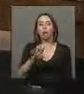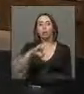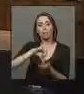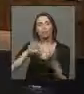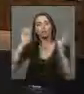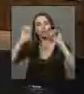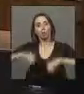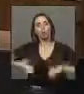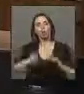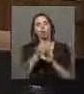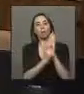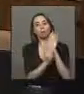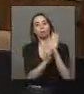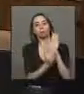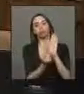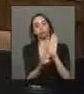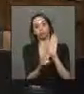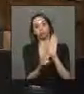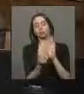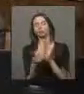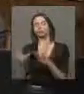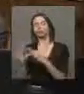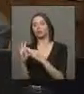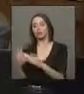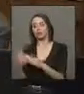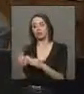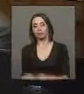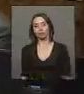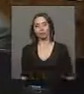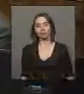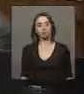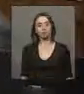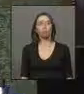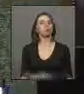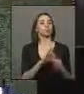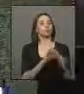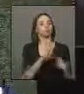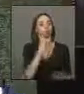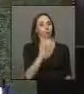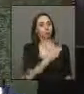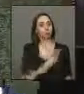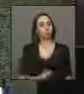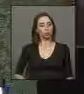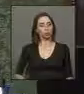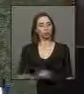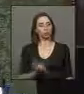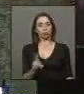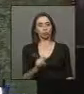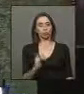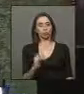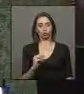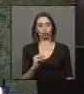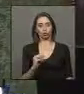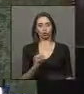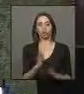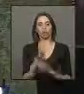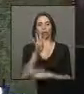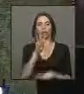presupuestaria. He dicho, señor Presidente, muchas gracias. Gracias, diputado Soto. Tiene la palabra, hasta por cuatro minutos, el